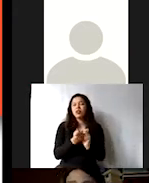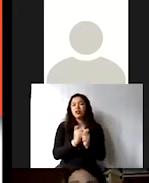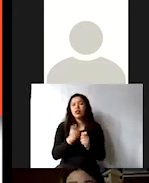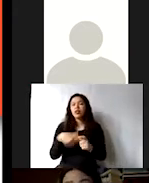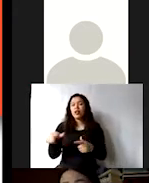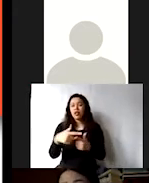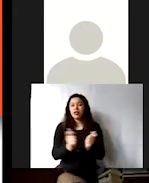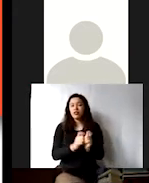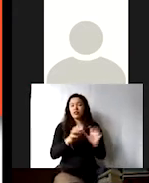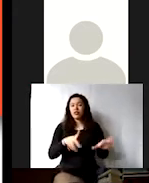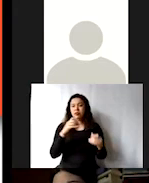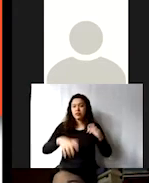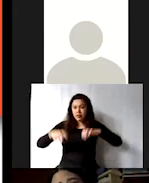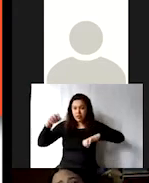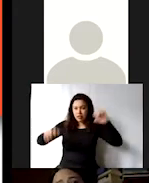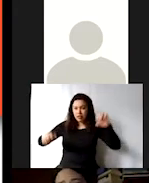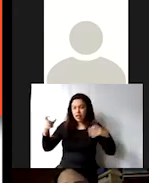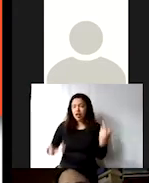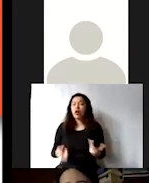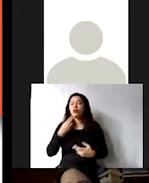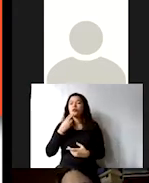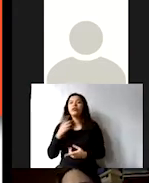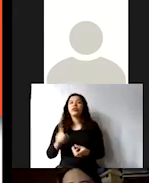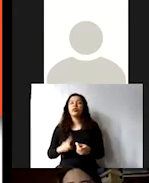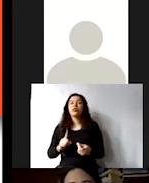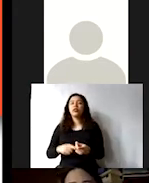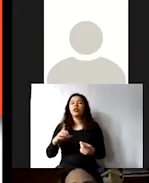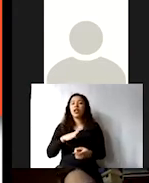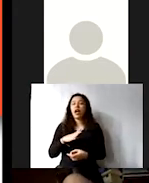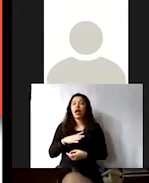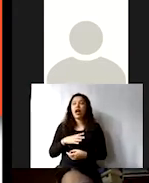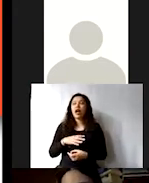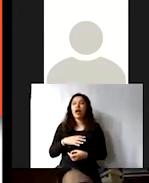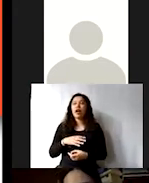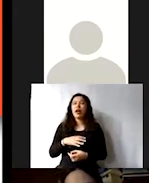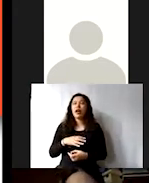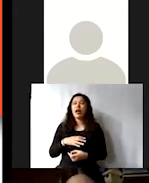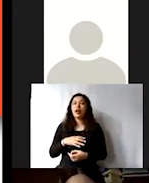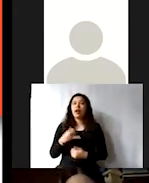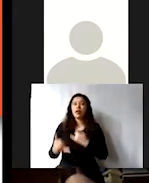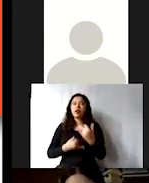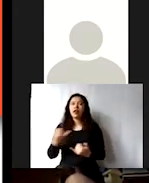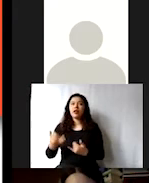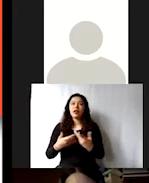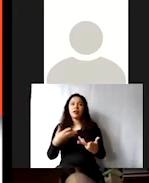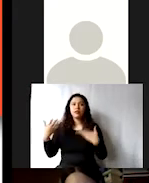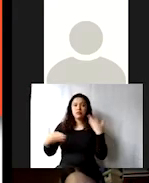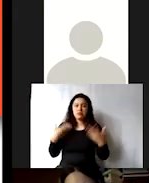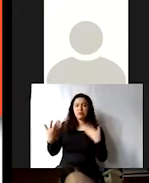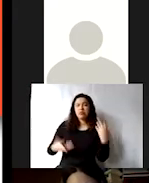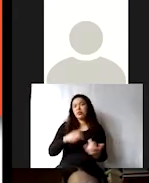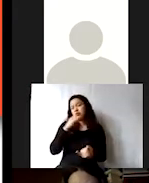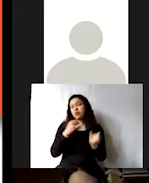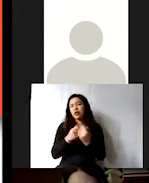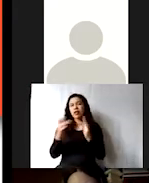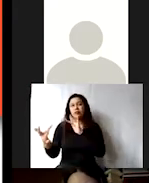incluso al rango de edad o en donde se puede utilizar, y sí hay herramientas didácticas, hay hasta una